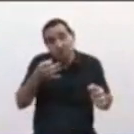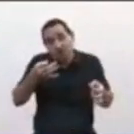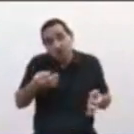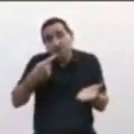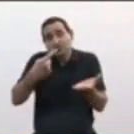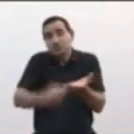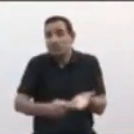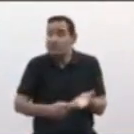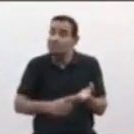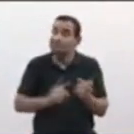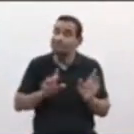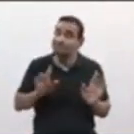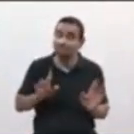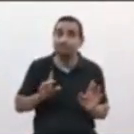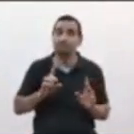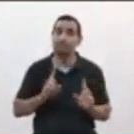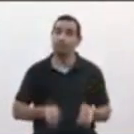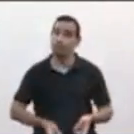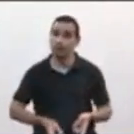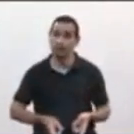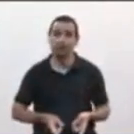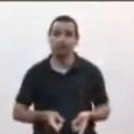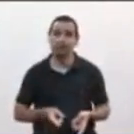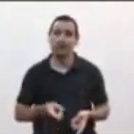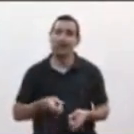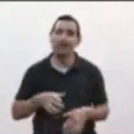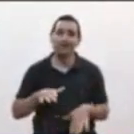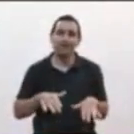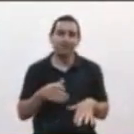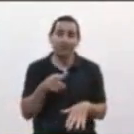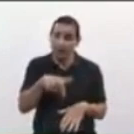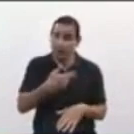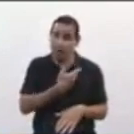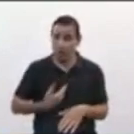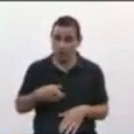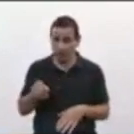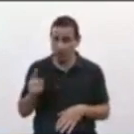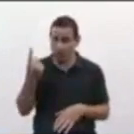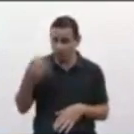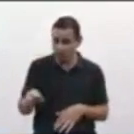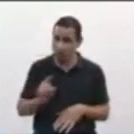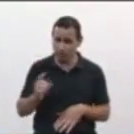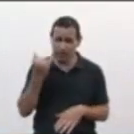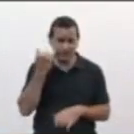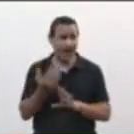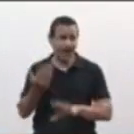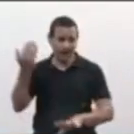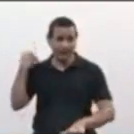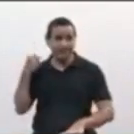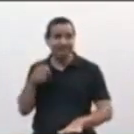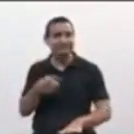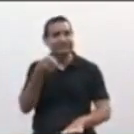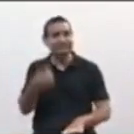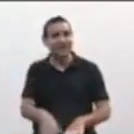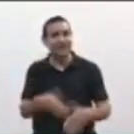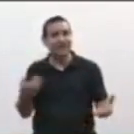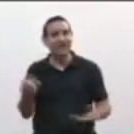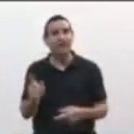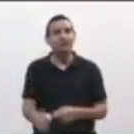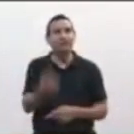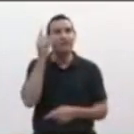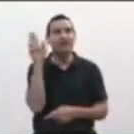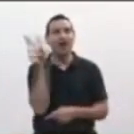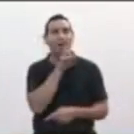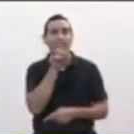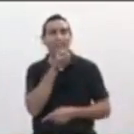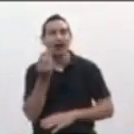pero también es cierto que se pierden y no es el primer gobierno ya se ha dicho antes la oportunidad de tener la primera mujer en la historia